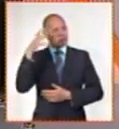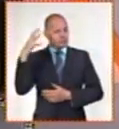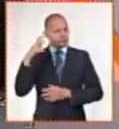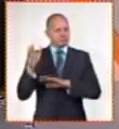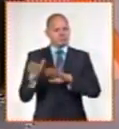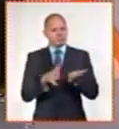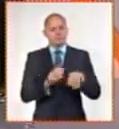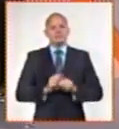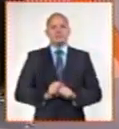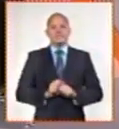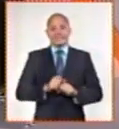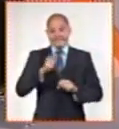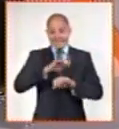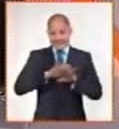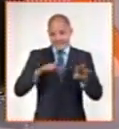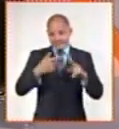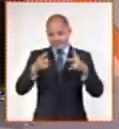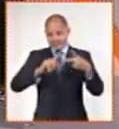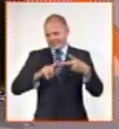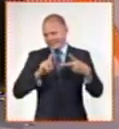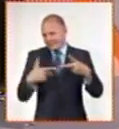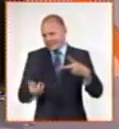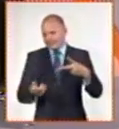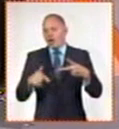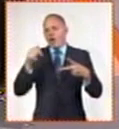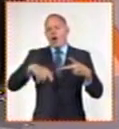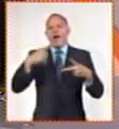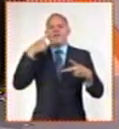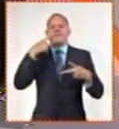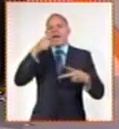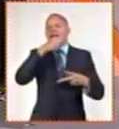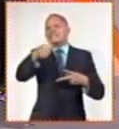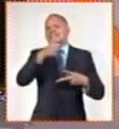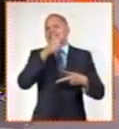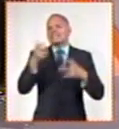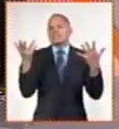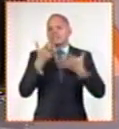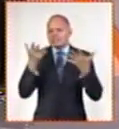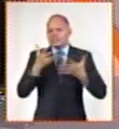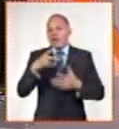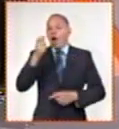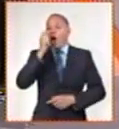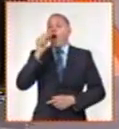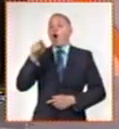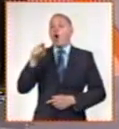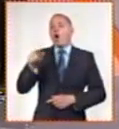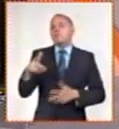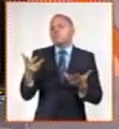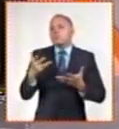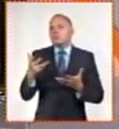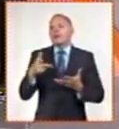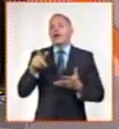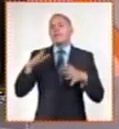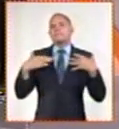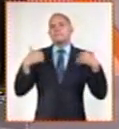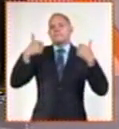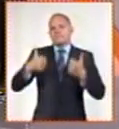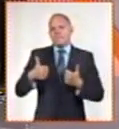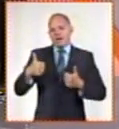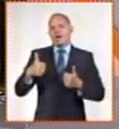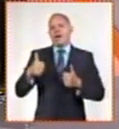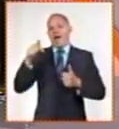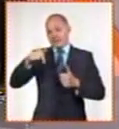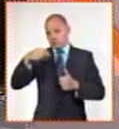programa, bueno, pues estarán dedicados a una entrevista exclusiva que le hicimos al excelentísimo señor embajador de